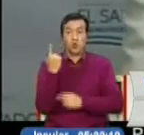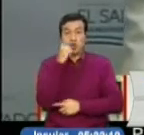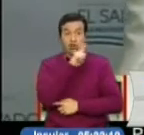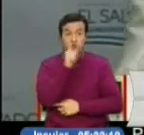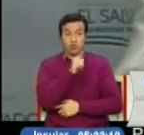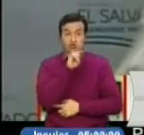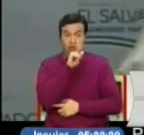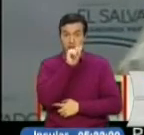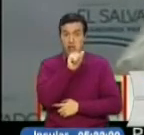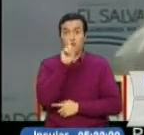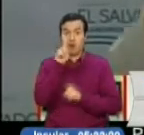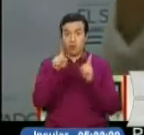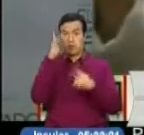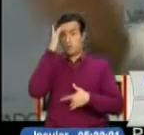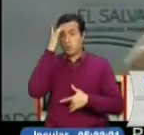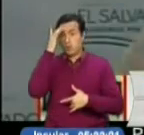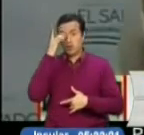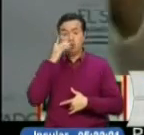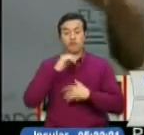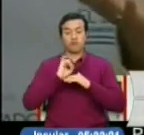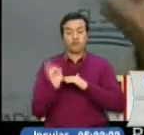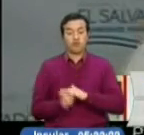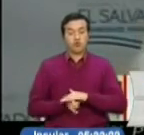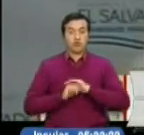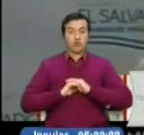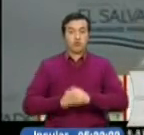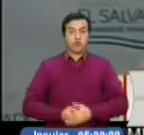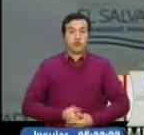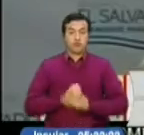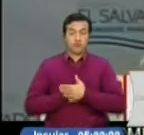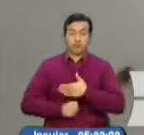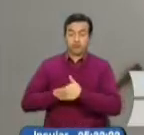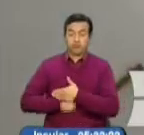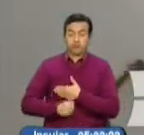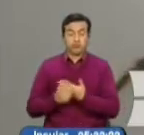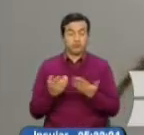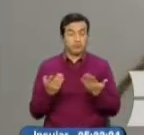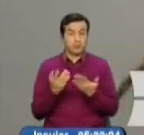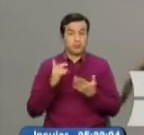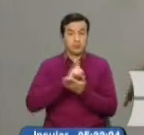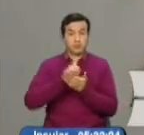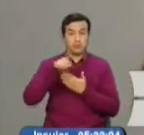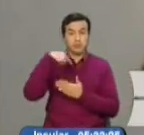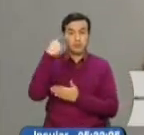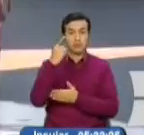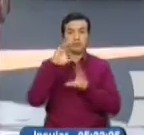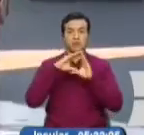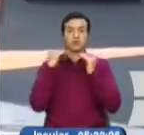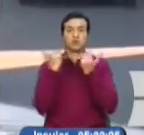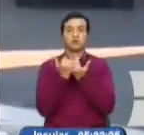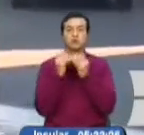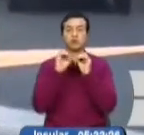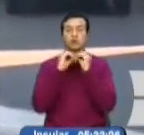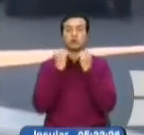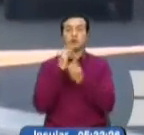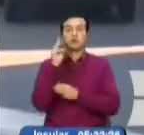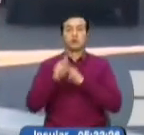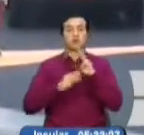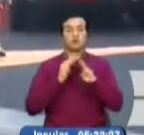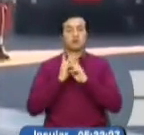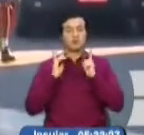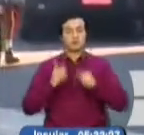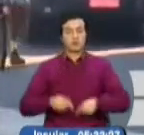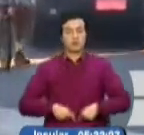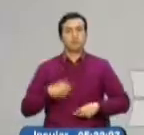Zika produce microcefalia, ni solo el Zika produce Guillain-Barré. Desde la próxima semana, una comisión de la Organización Mundial de la